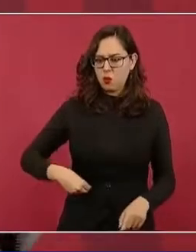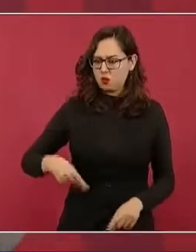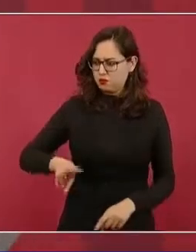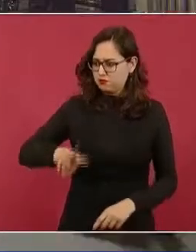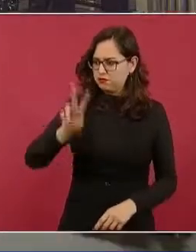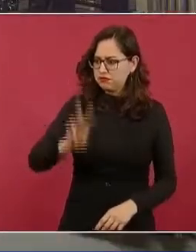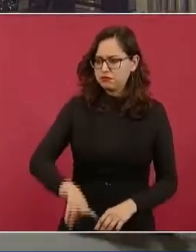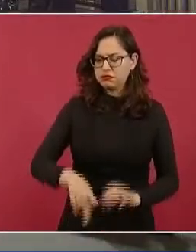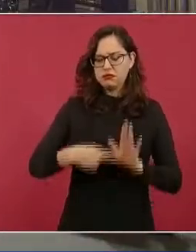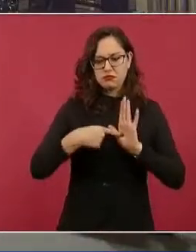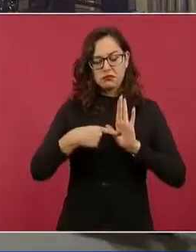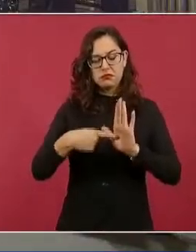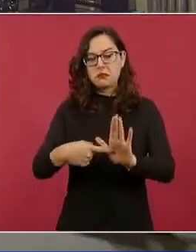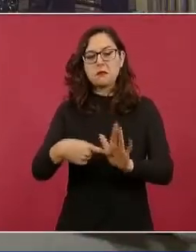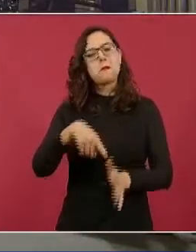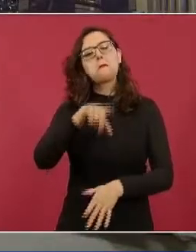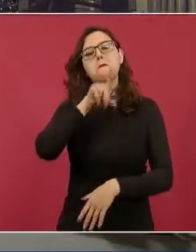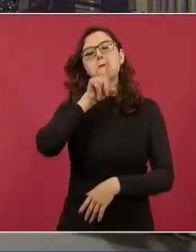verdad.